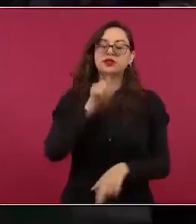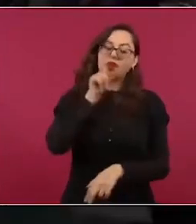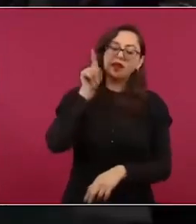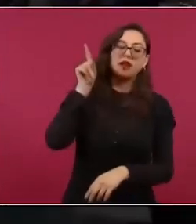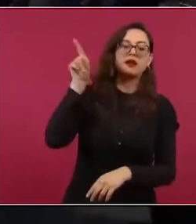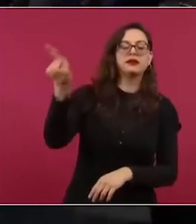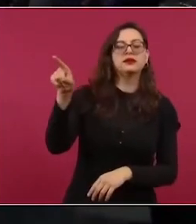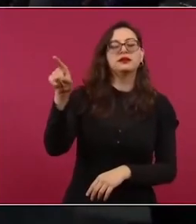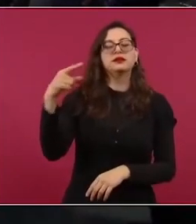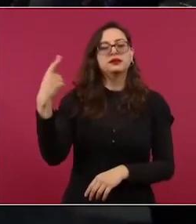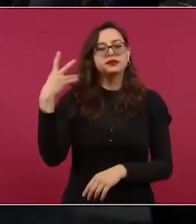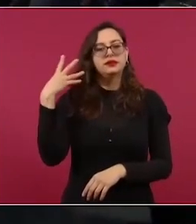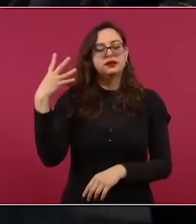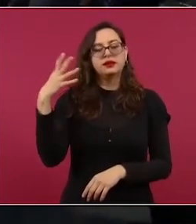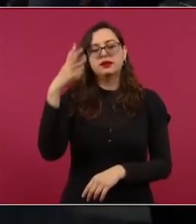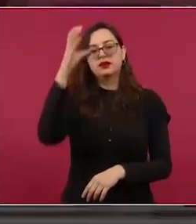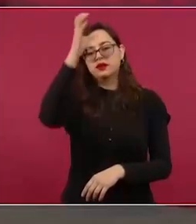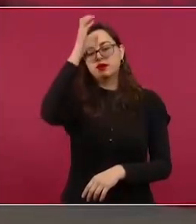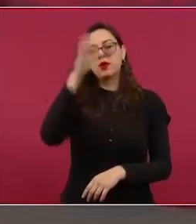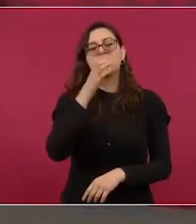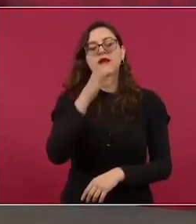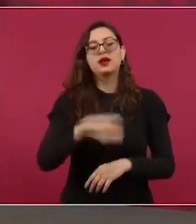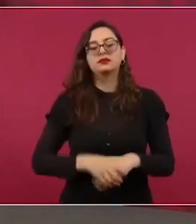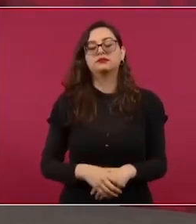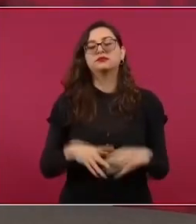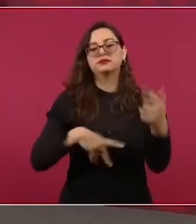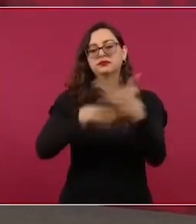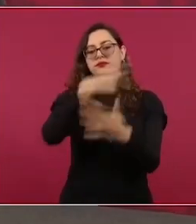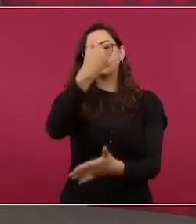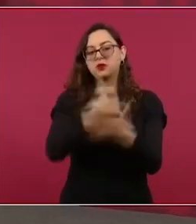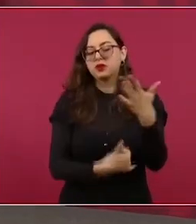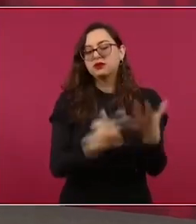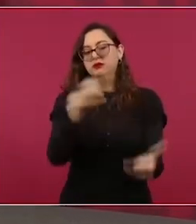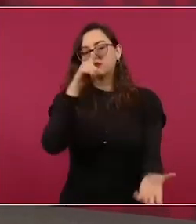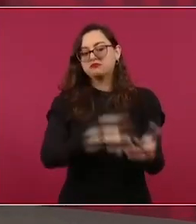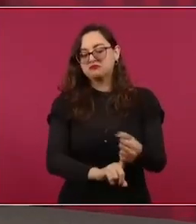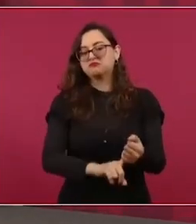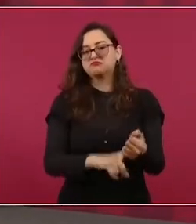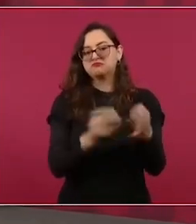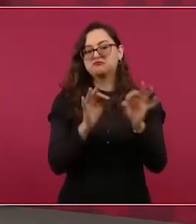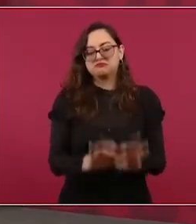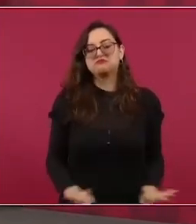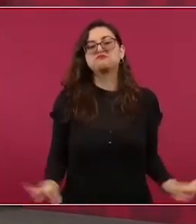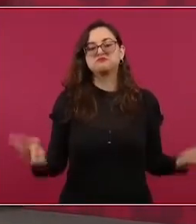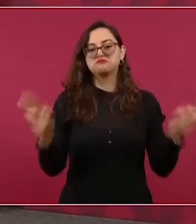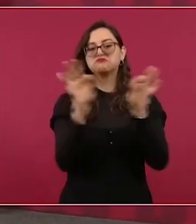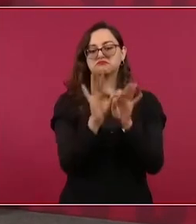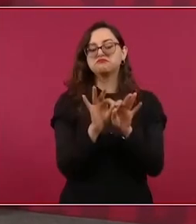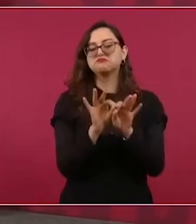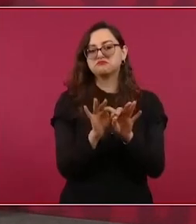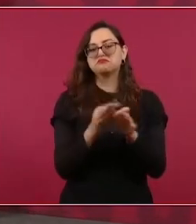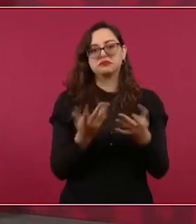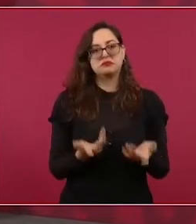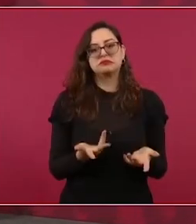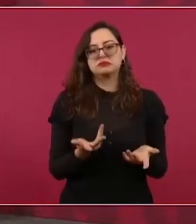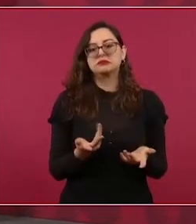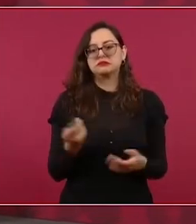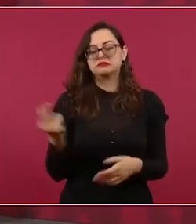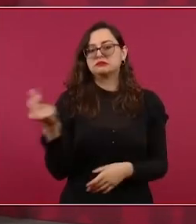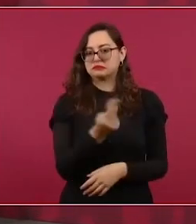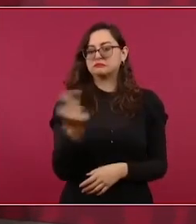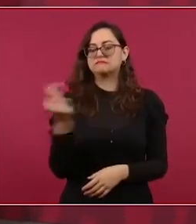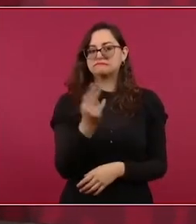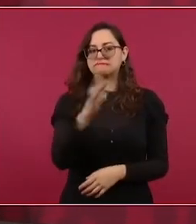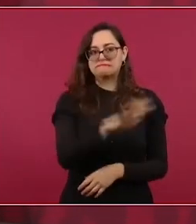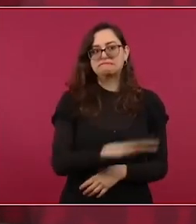porque tenemos proyectos que son muy importantes para el pueblo de Coahuila.